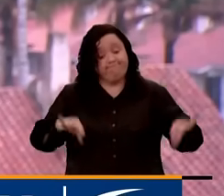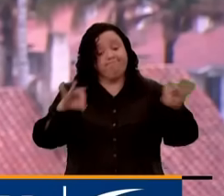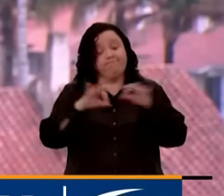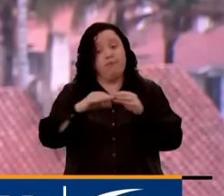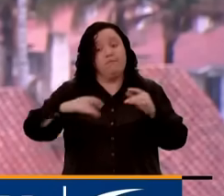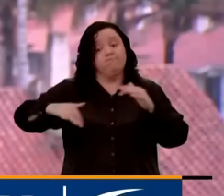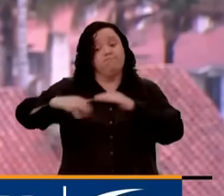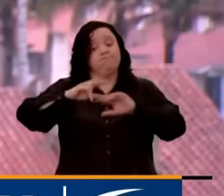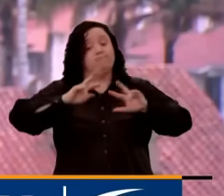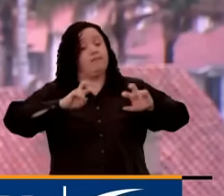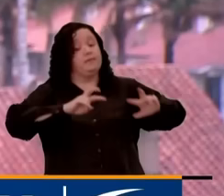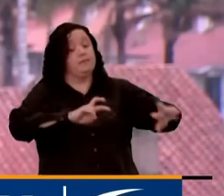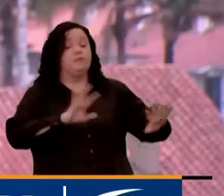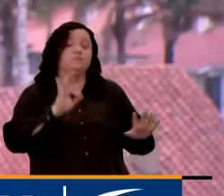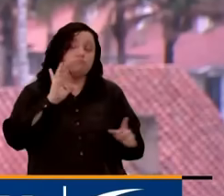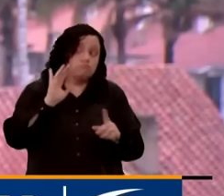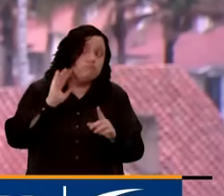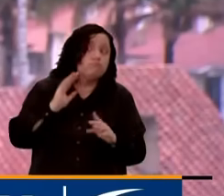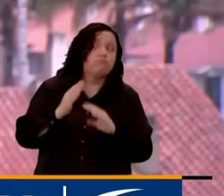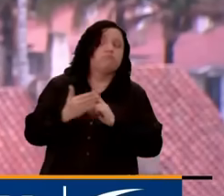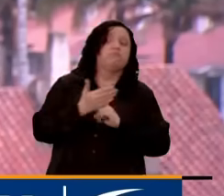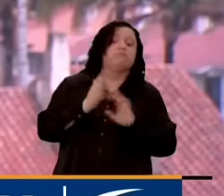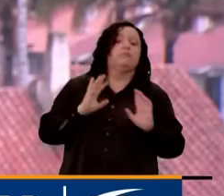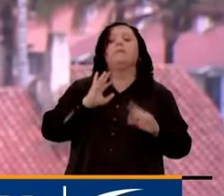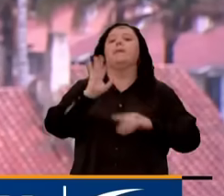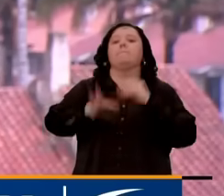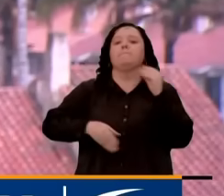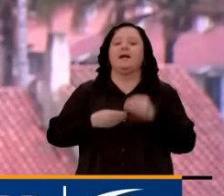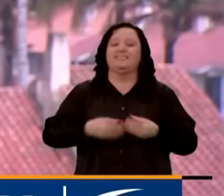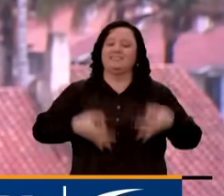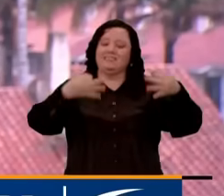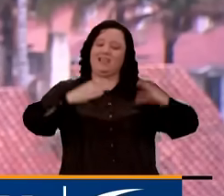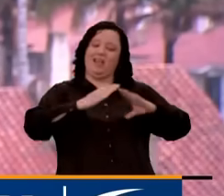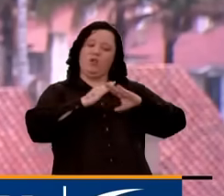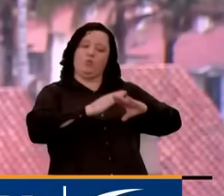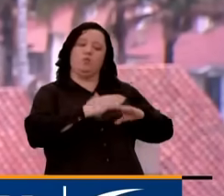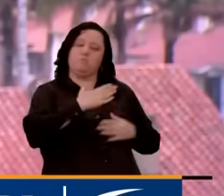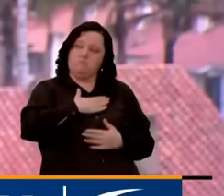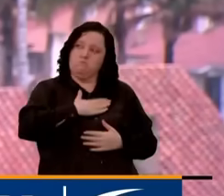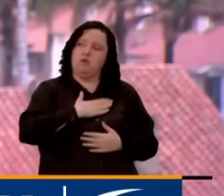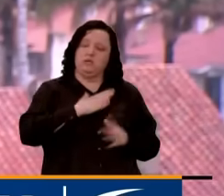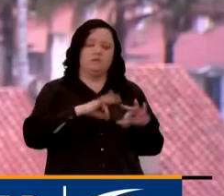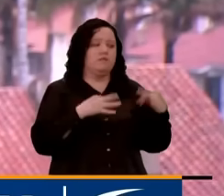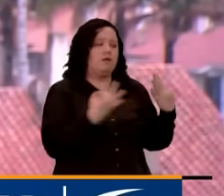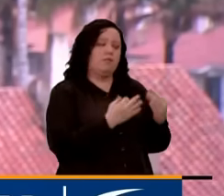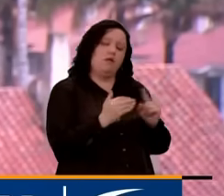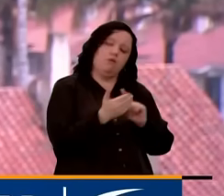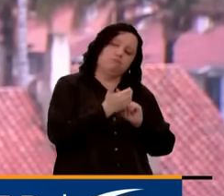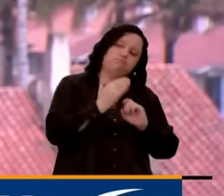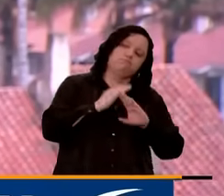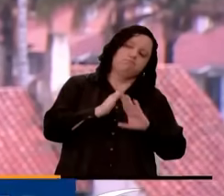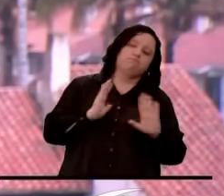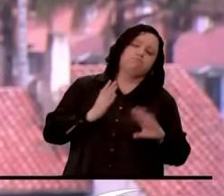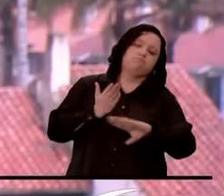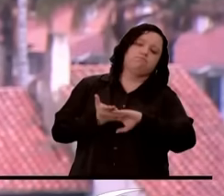esta investigación. Además, solicita medidas de seguridad tanto para él como su familia. Escuchemos.